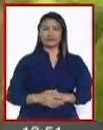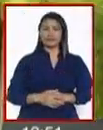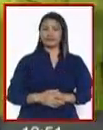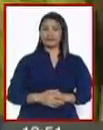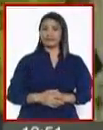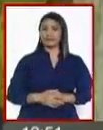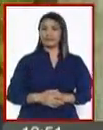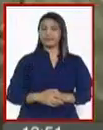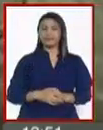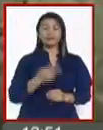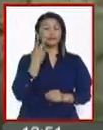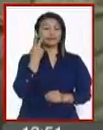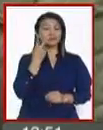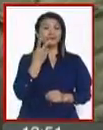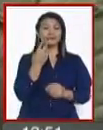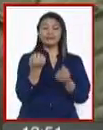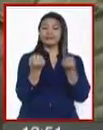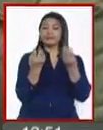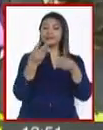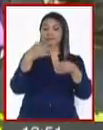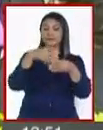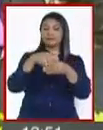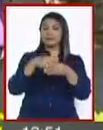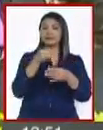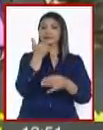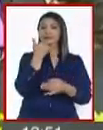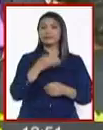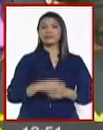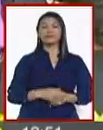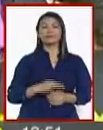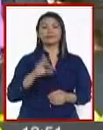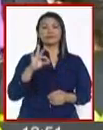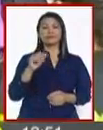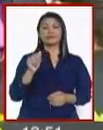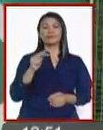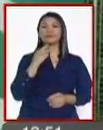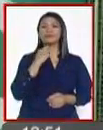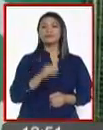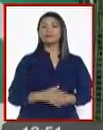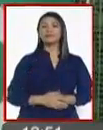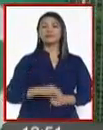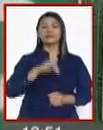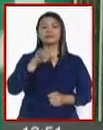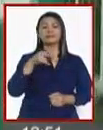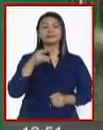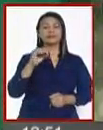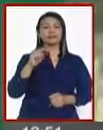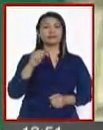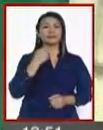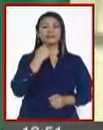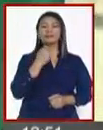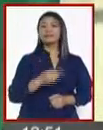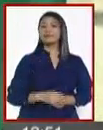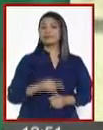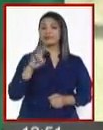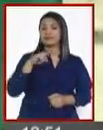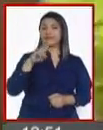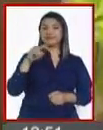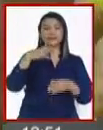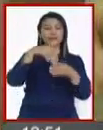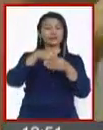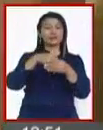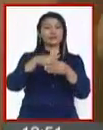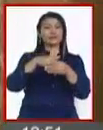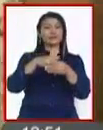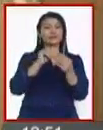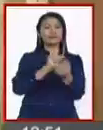Todo inició tras descubrirse un error en el conteo de votos. Según el Frente FAURS, encabezado por Johnny Caballero, aseguró de que 22 votos